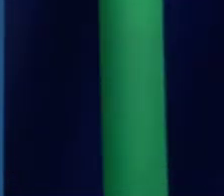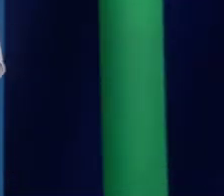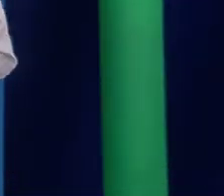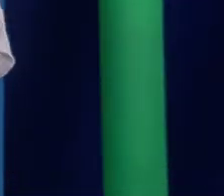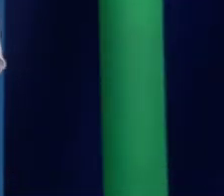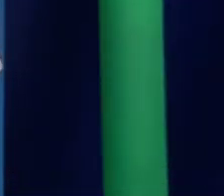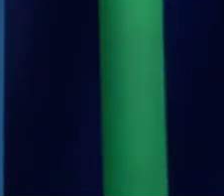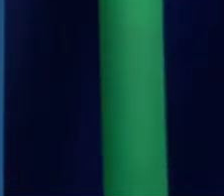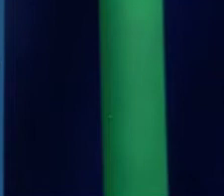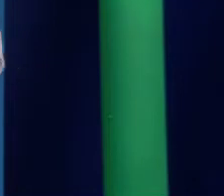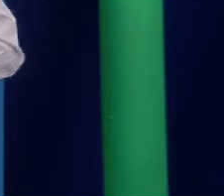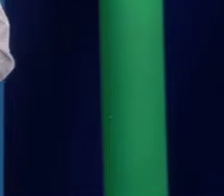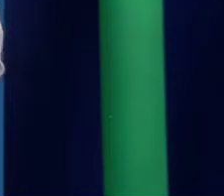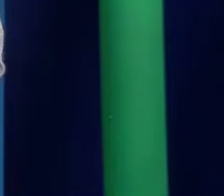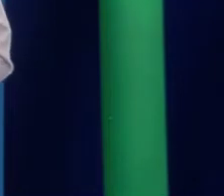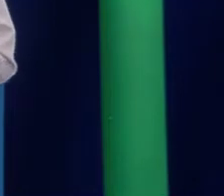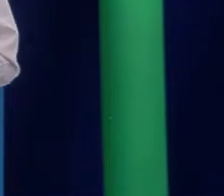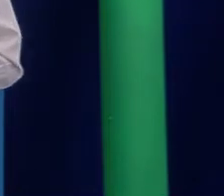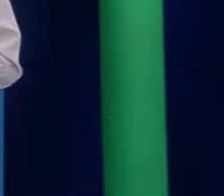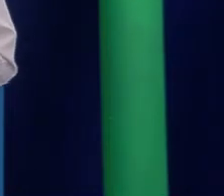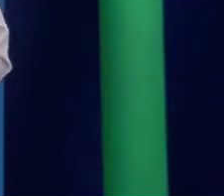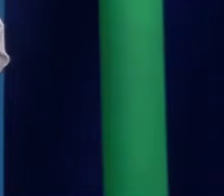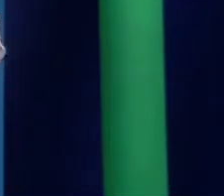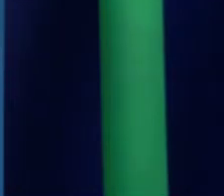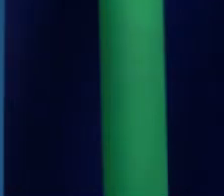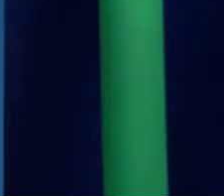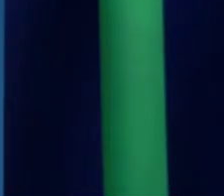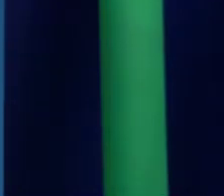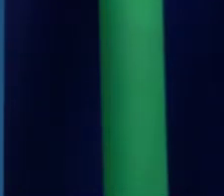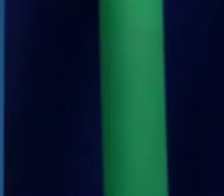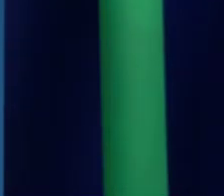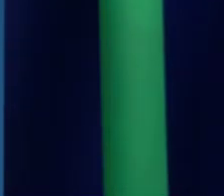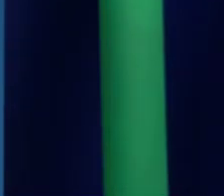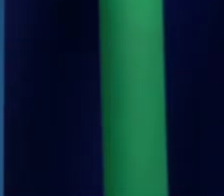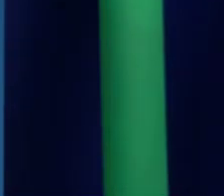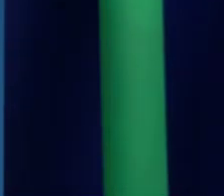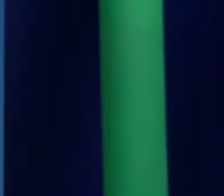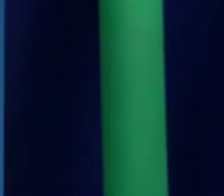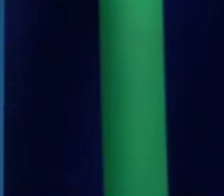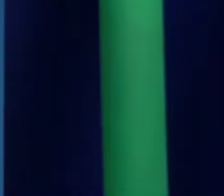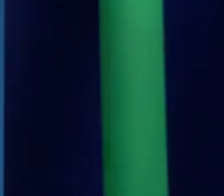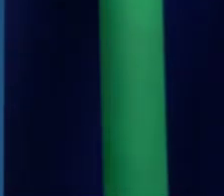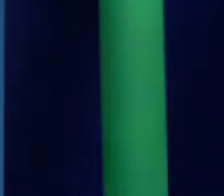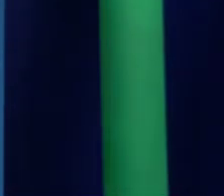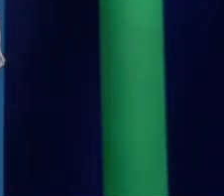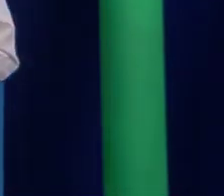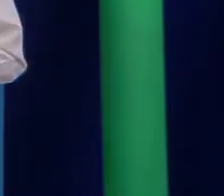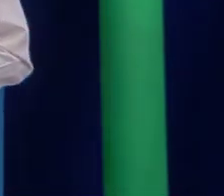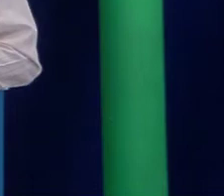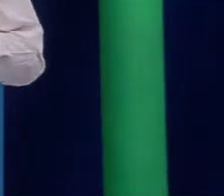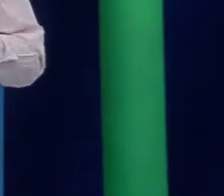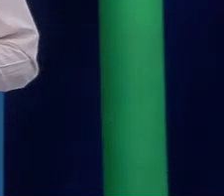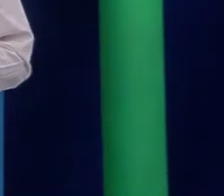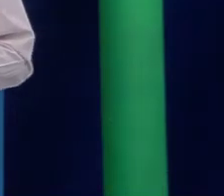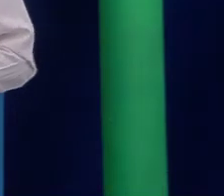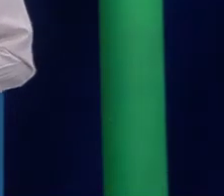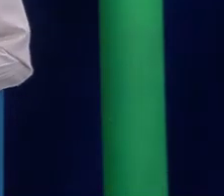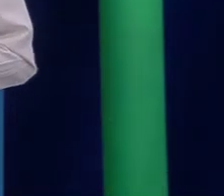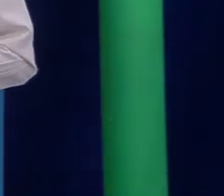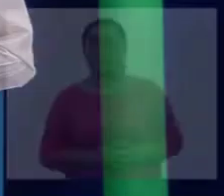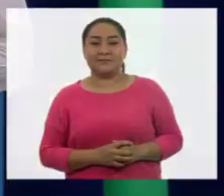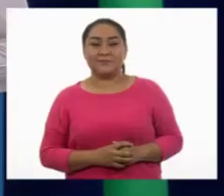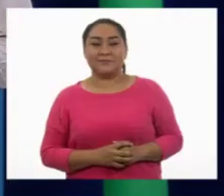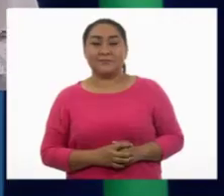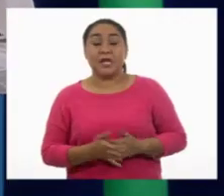tilaspacholalu, ka kiname se y papachoa ka itocalisli, ka istocalisli. Chocolate de